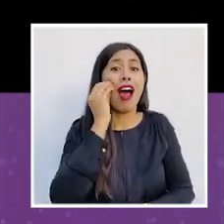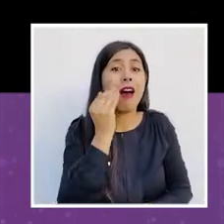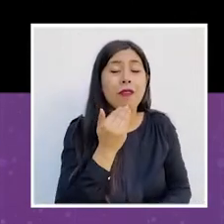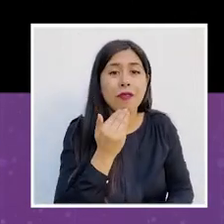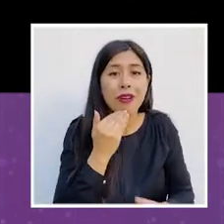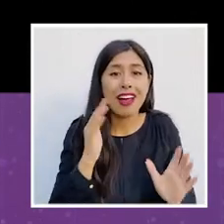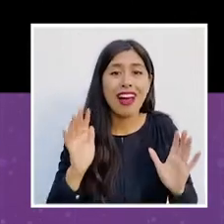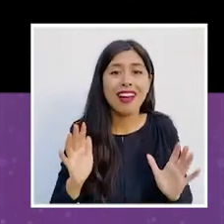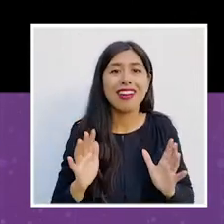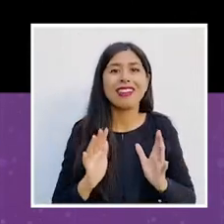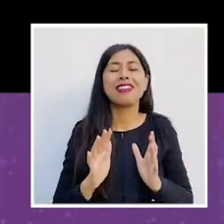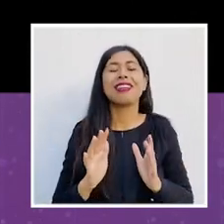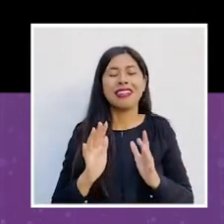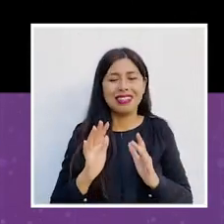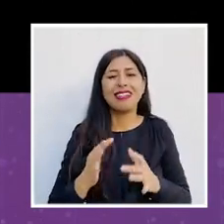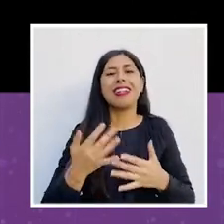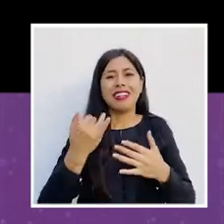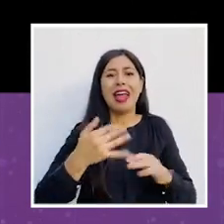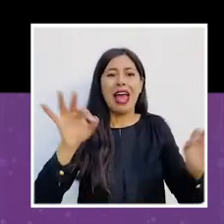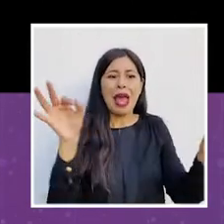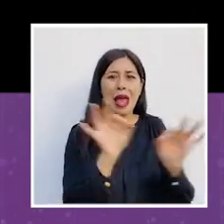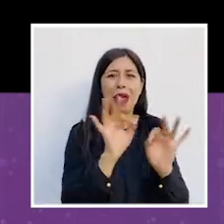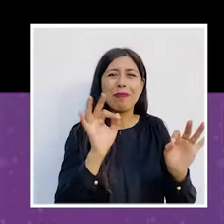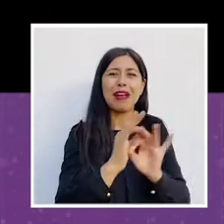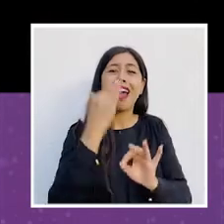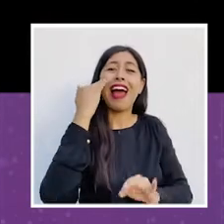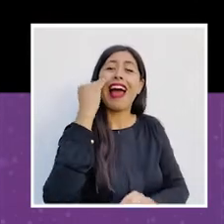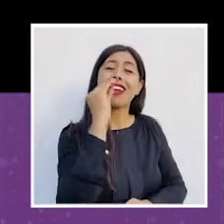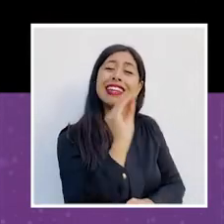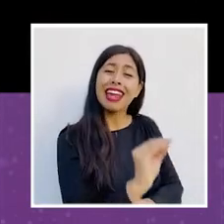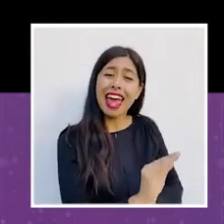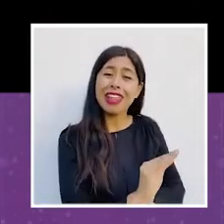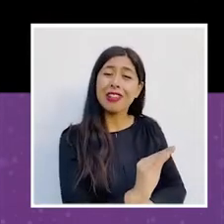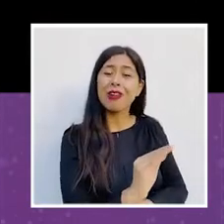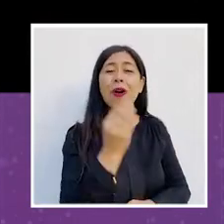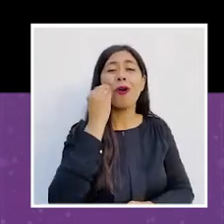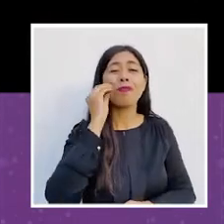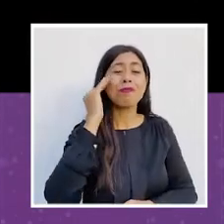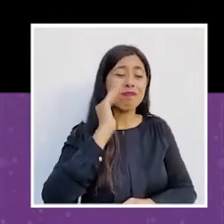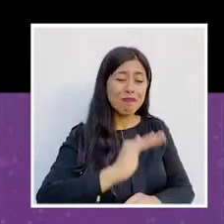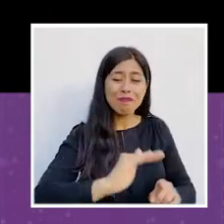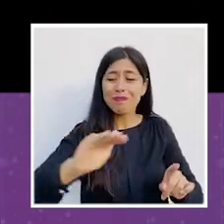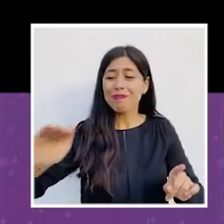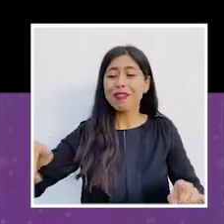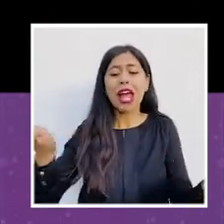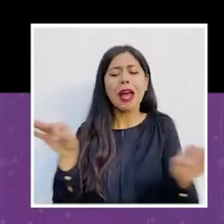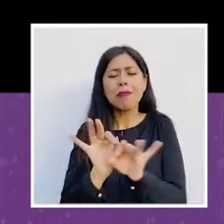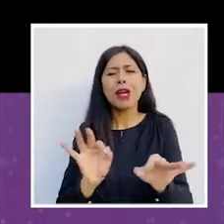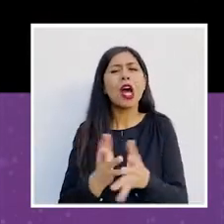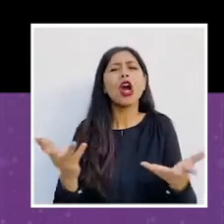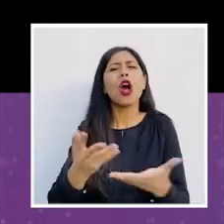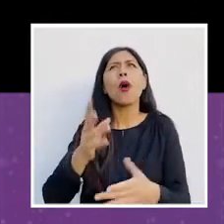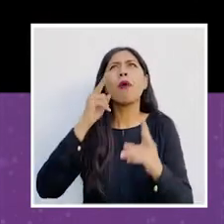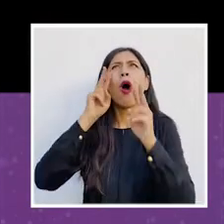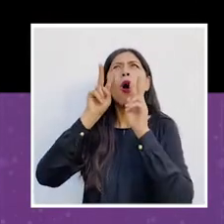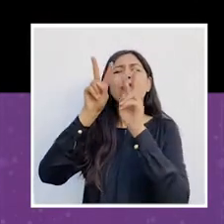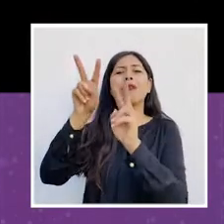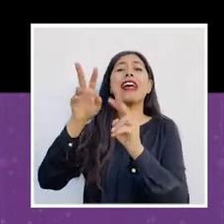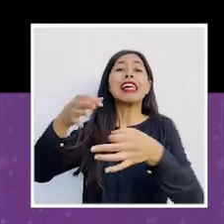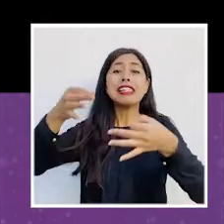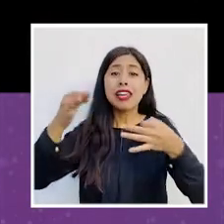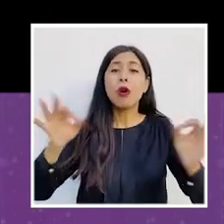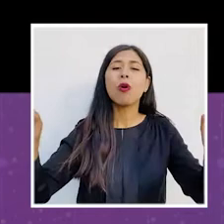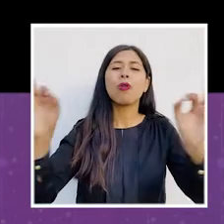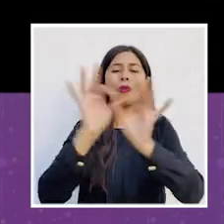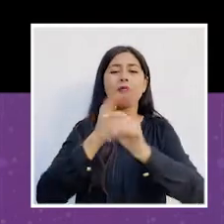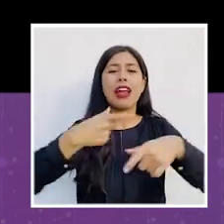quizás abuelos, van a poder explicarle a sus nietos y nietas cómo se observa de manera segura un eclipse total de